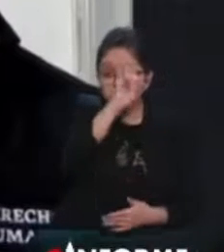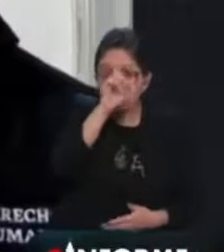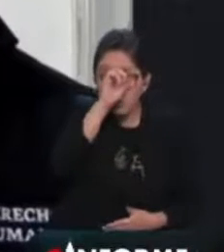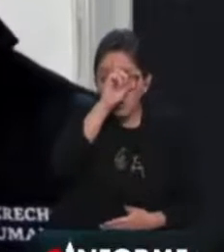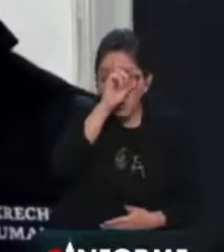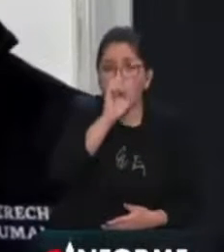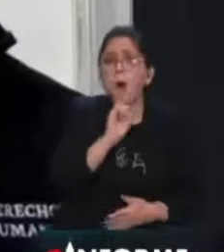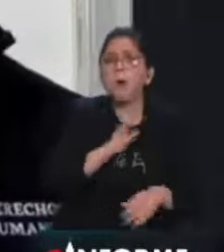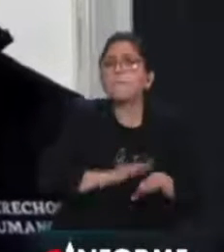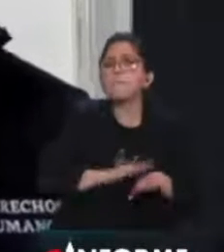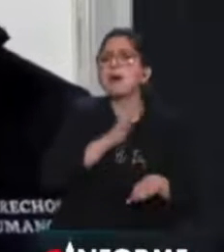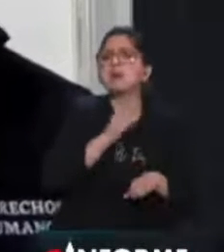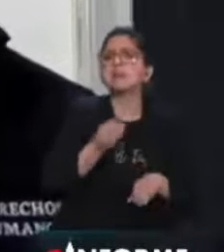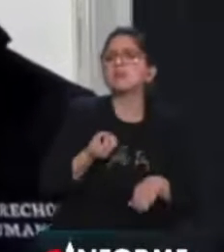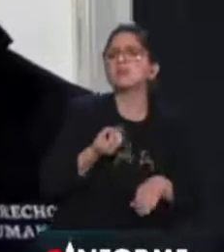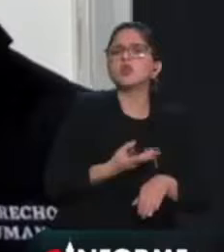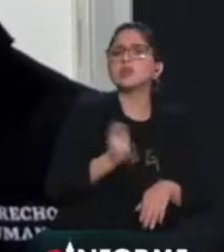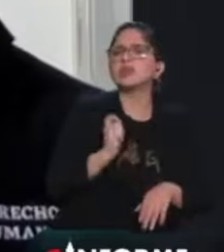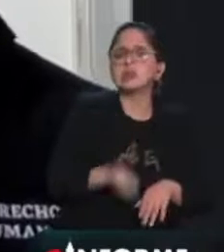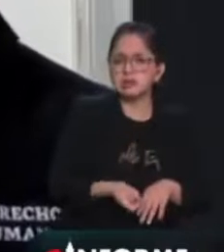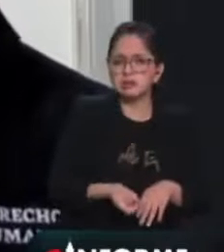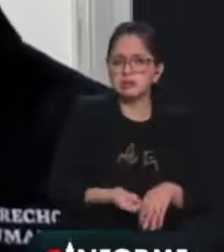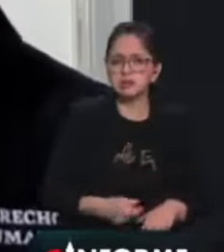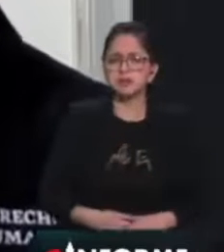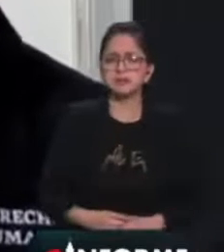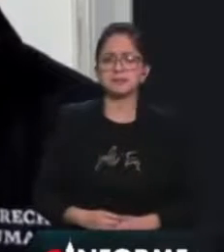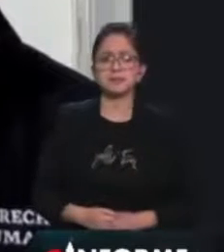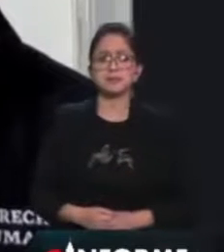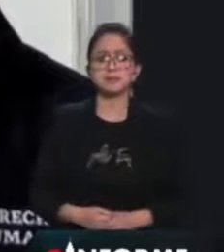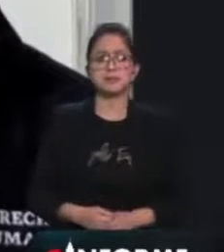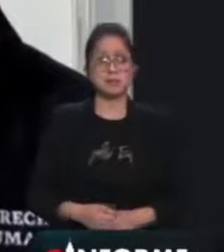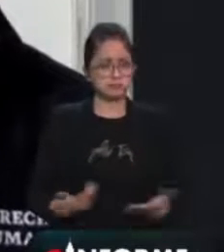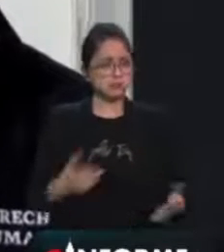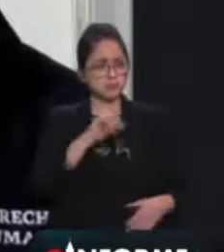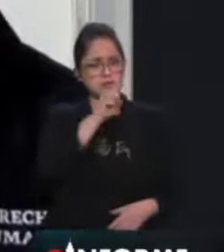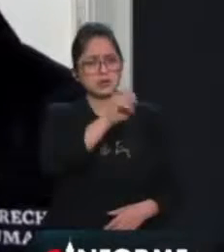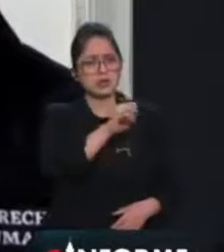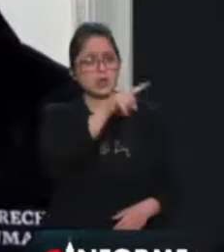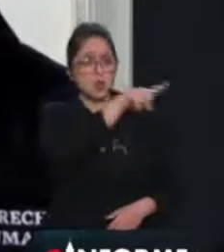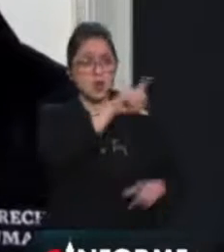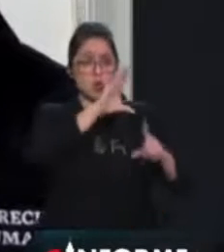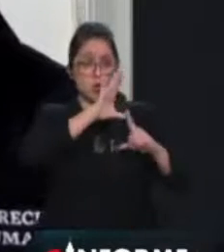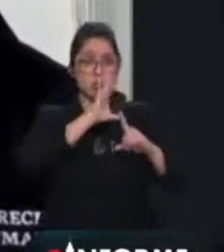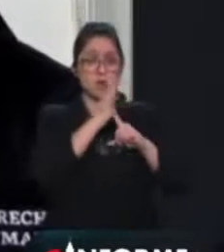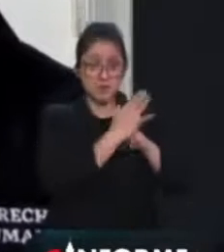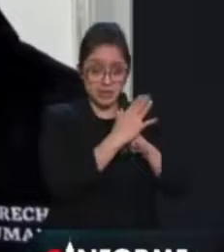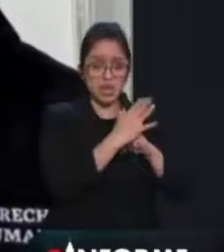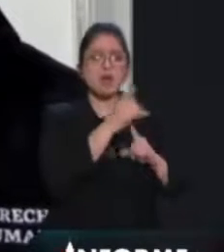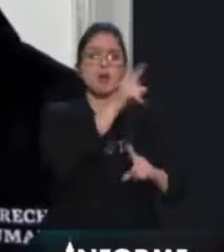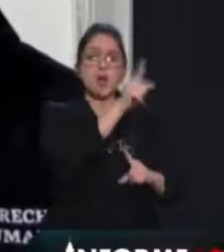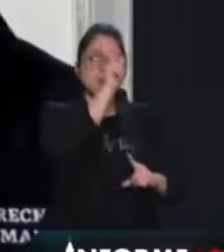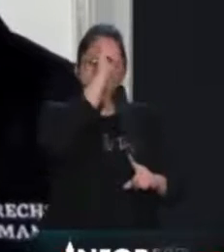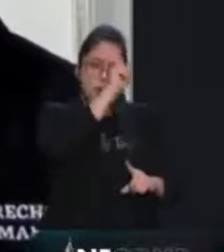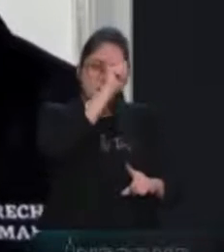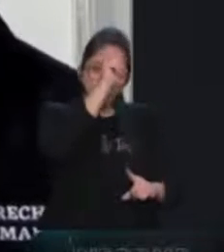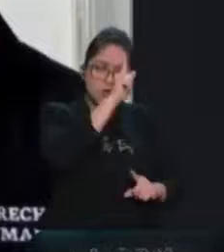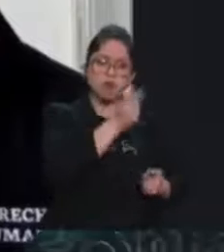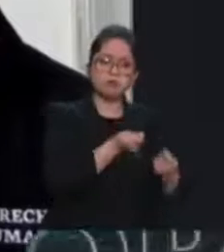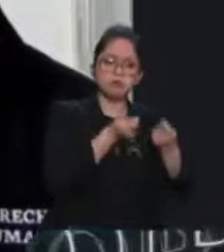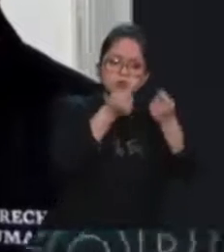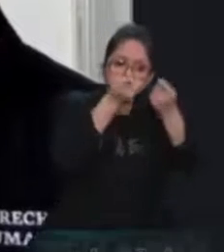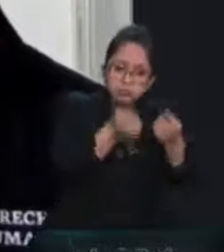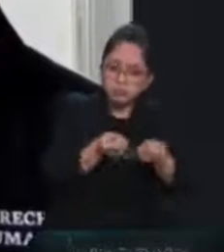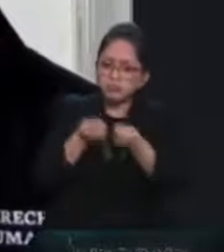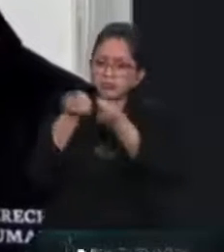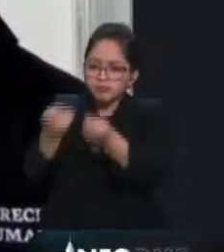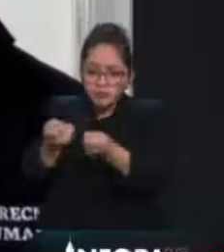supuesto, el comité inclusive puede, además de tomar recomendaciones, puede dar vista